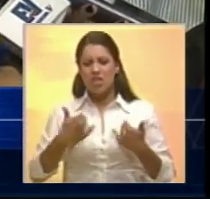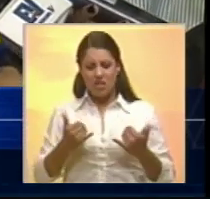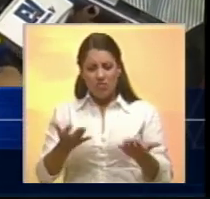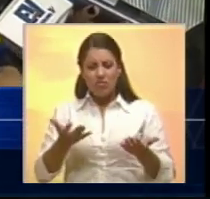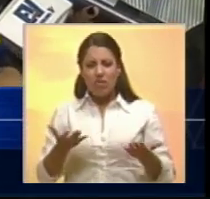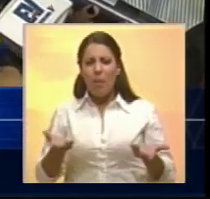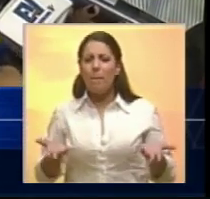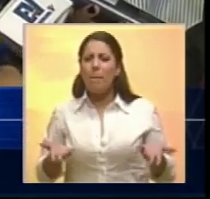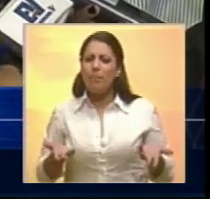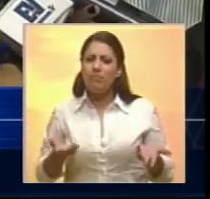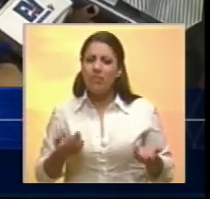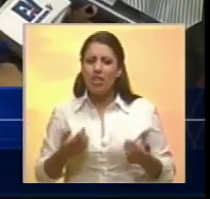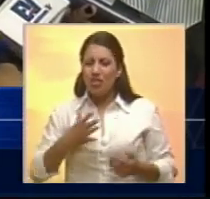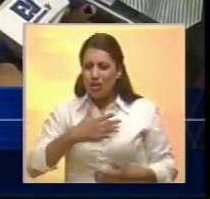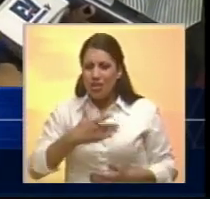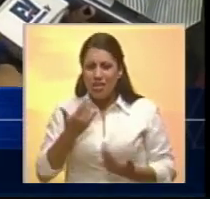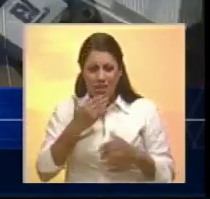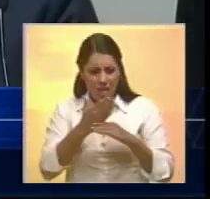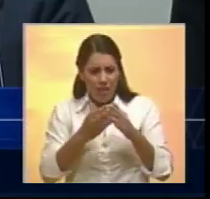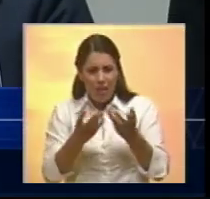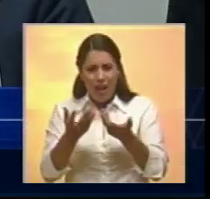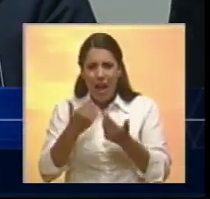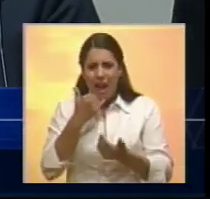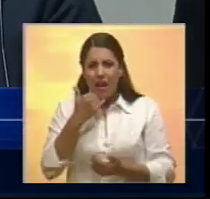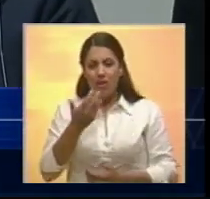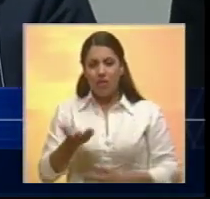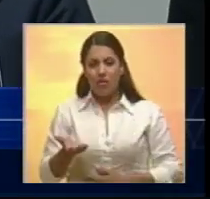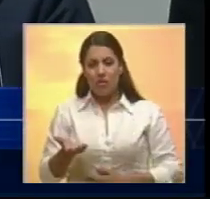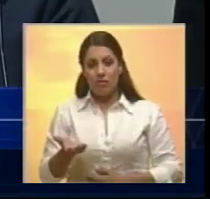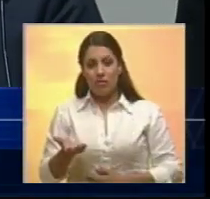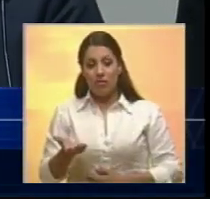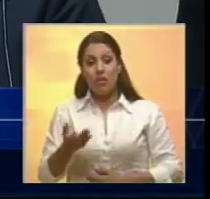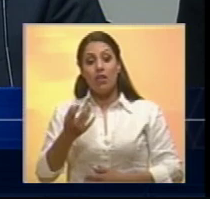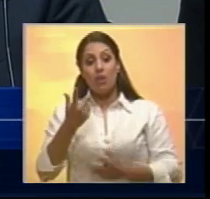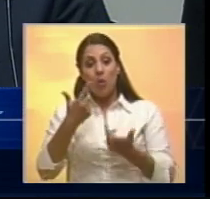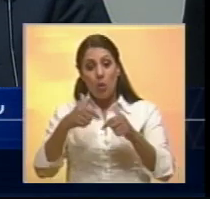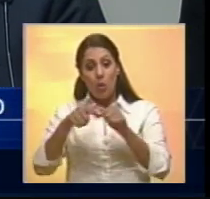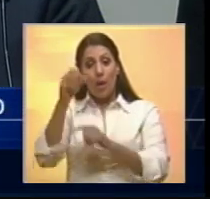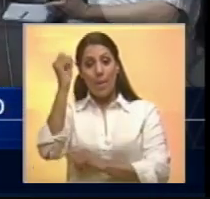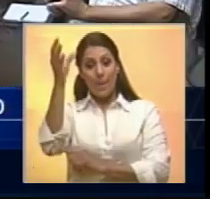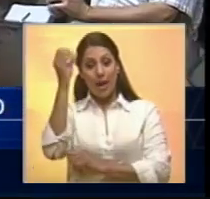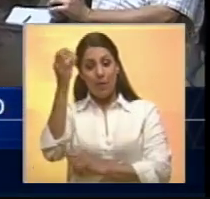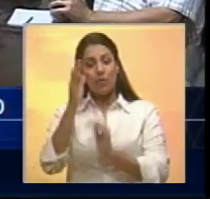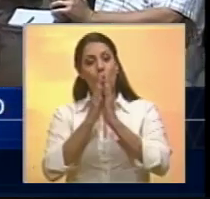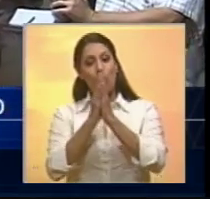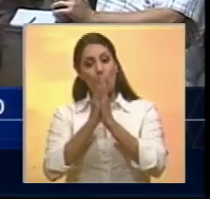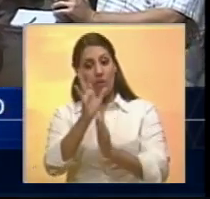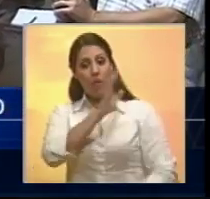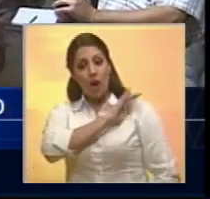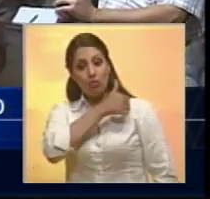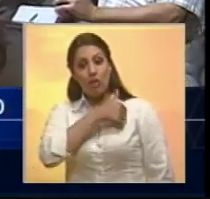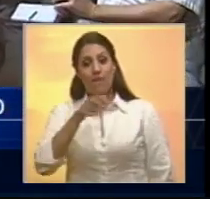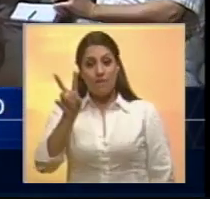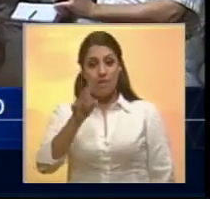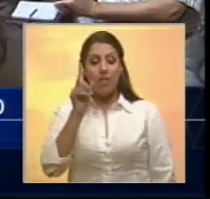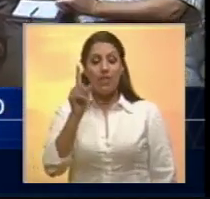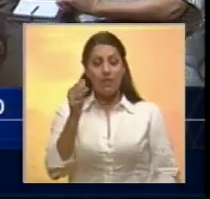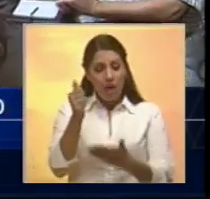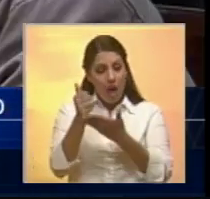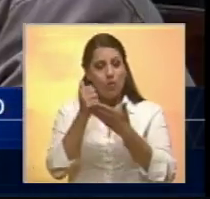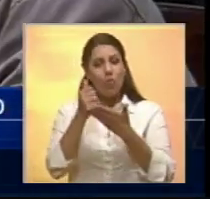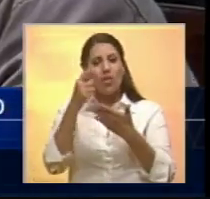hijo? Lo que queda de mi hijo. Desde la instancia parlamentaria pidieron a las autoridades venezolanas que ayuden